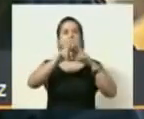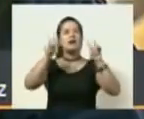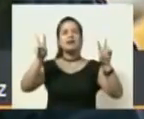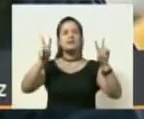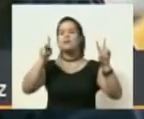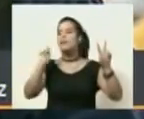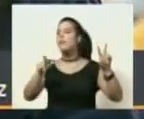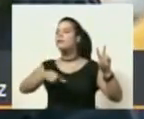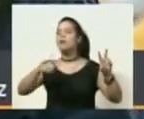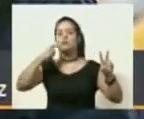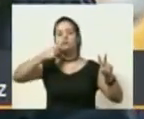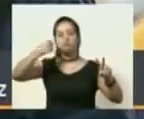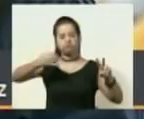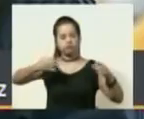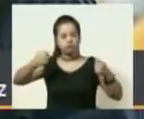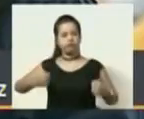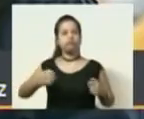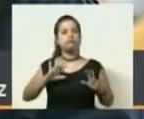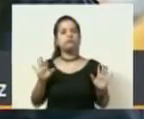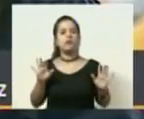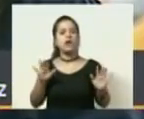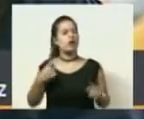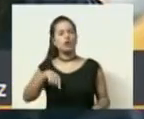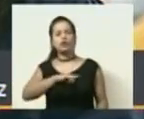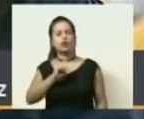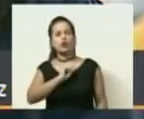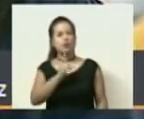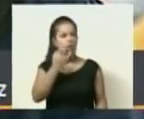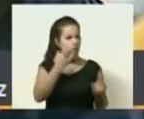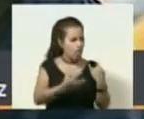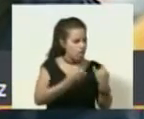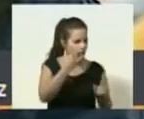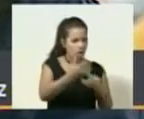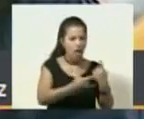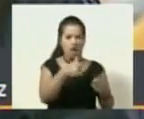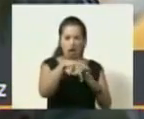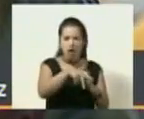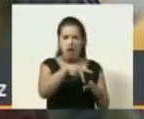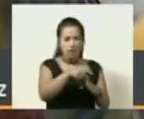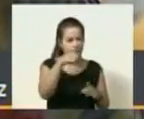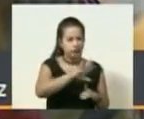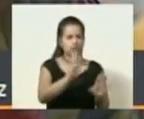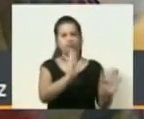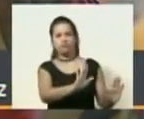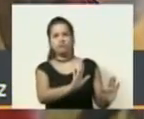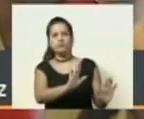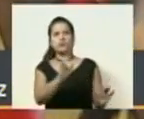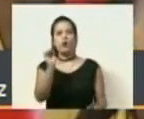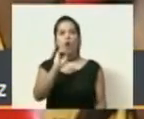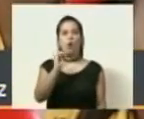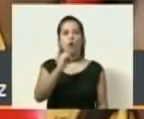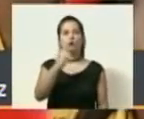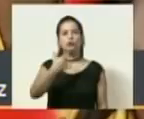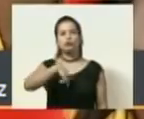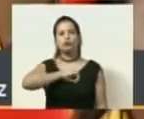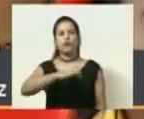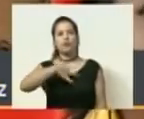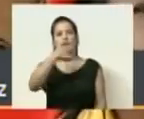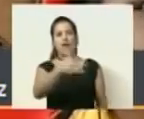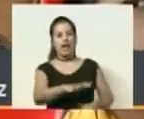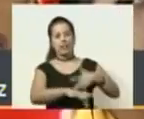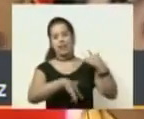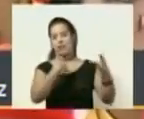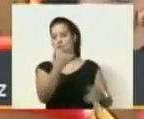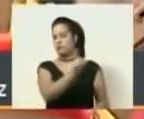valiente, esa que no puede resignarse a ver el suplicio de un pueblo, ni puede dejar pasar el momento